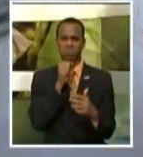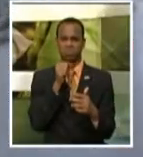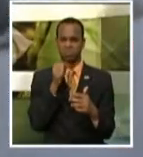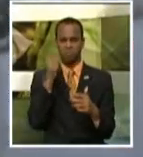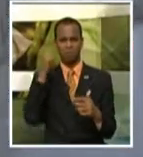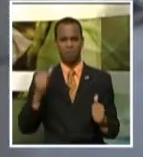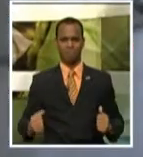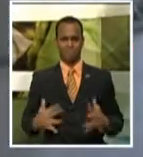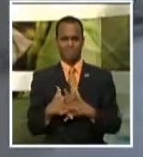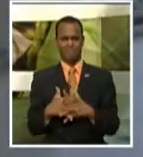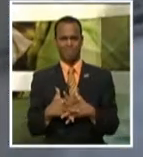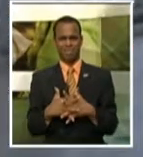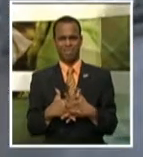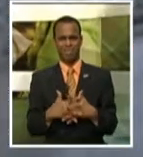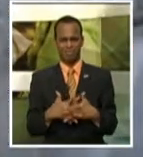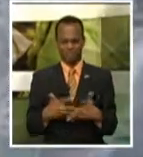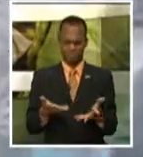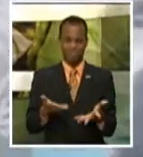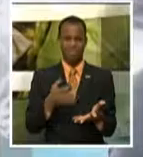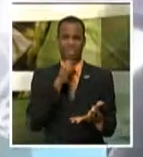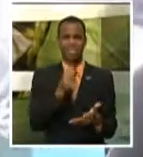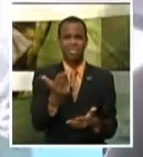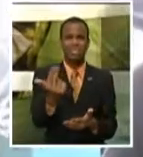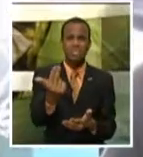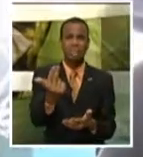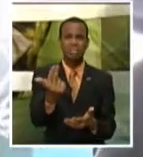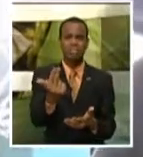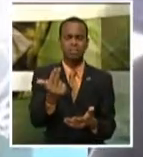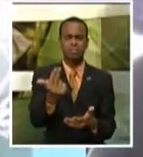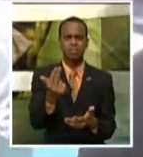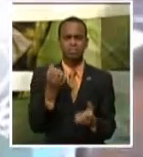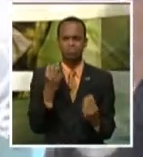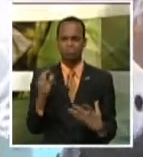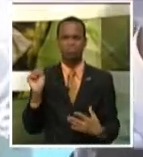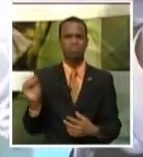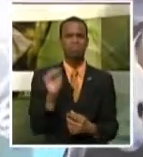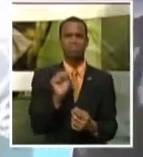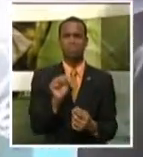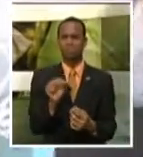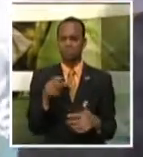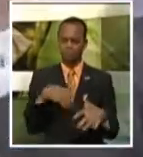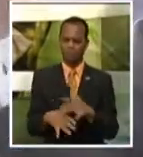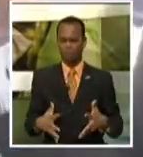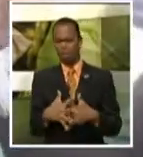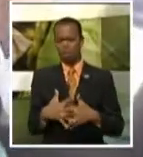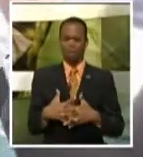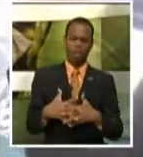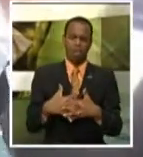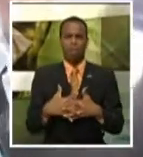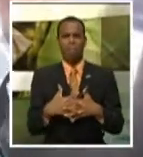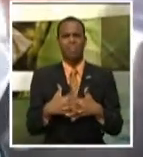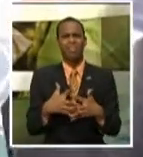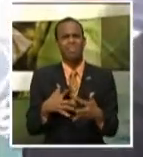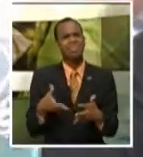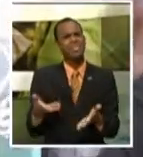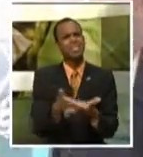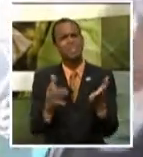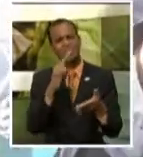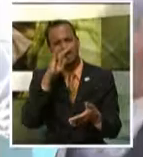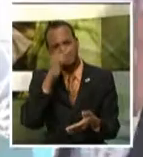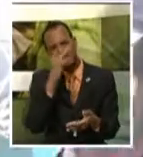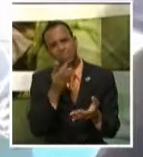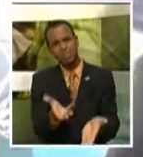niñas cargando y criando niños, niñas que ven tronchada su carrera, su vida, porque tienen